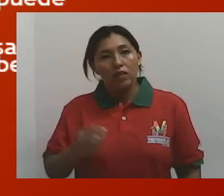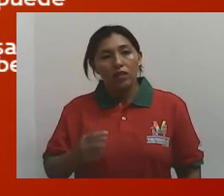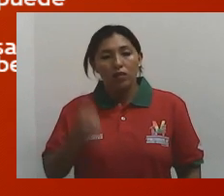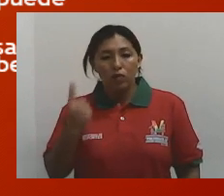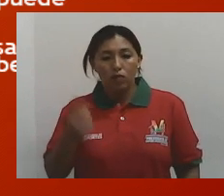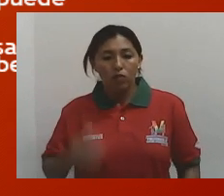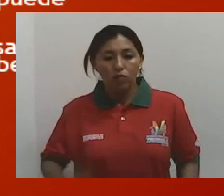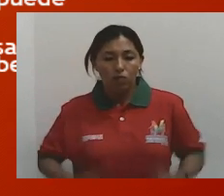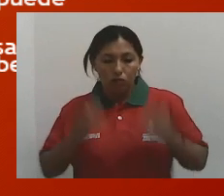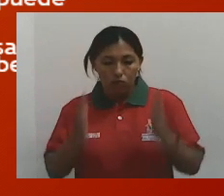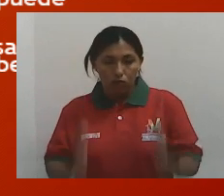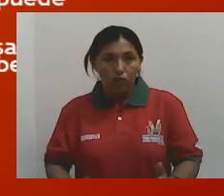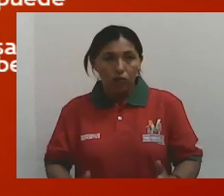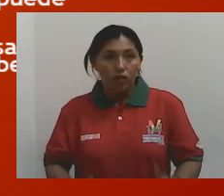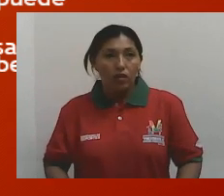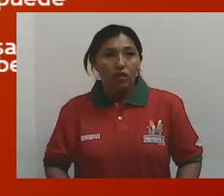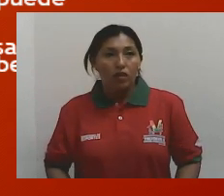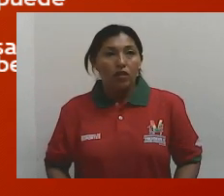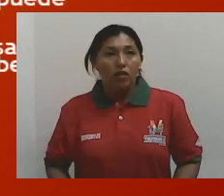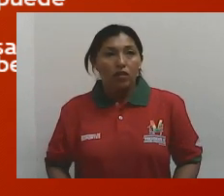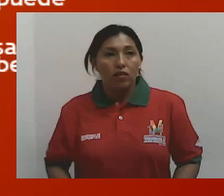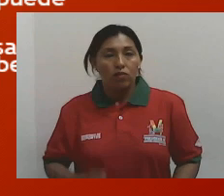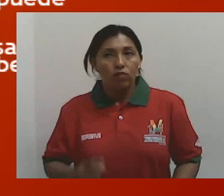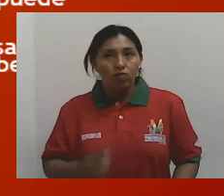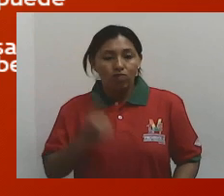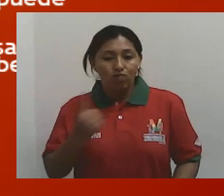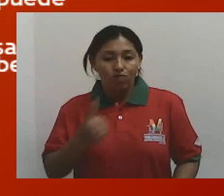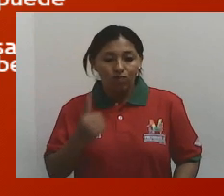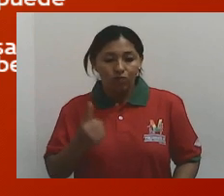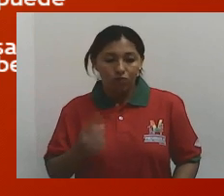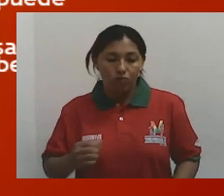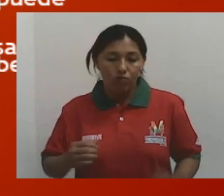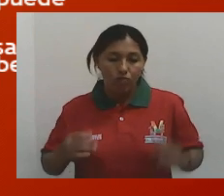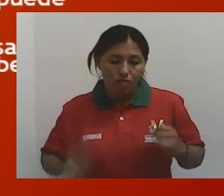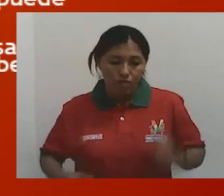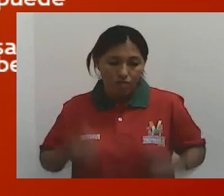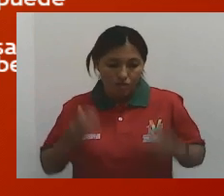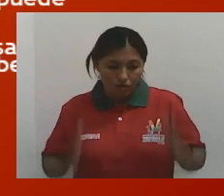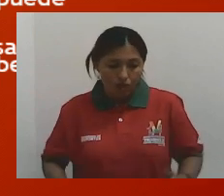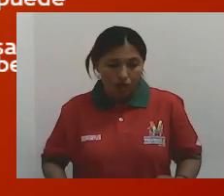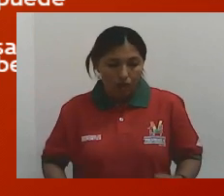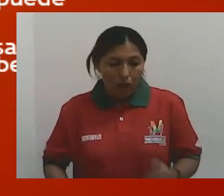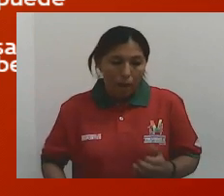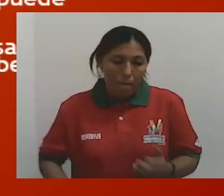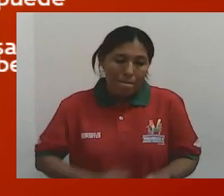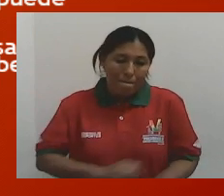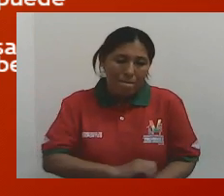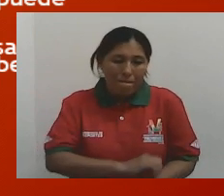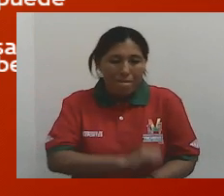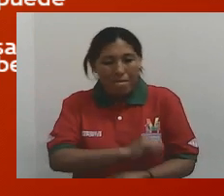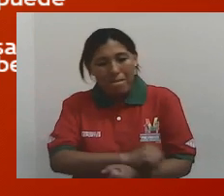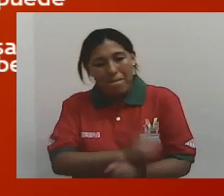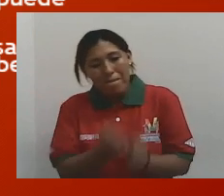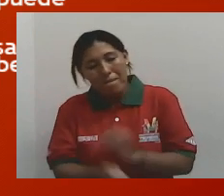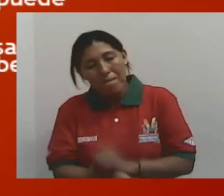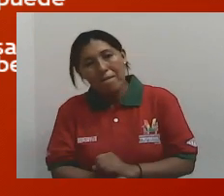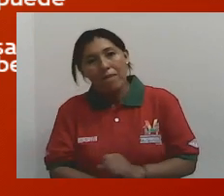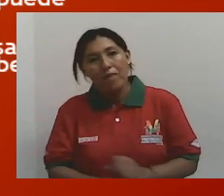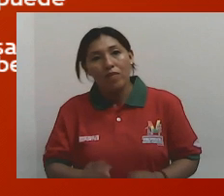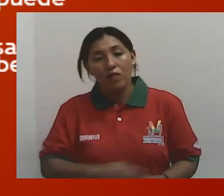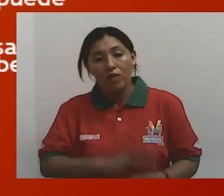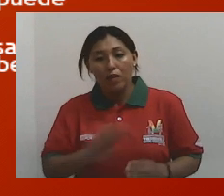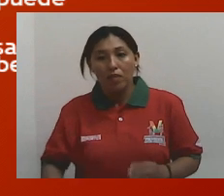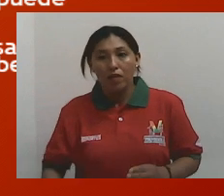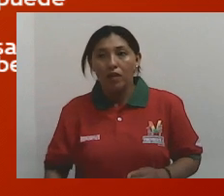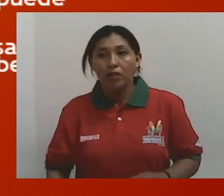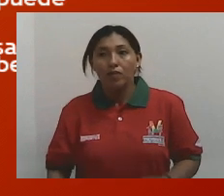fouls, un jugador se lesiona, un jugador es descalificado? Entonces, para